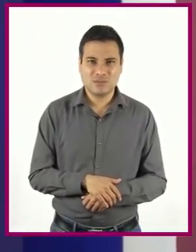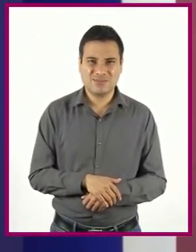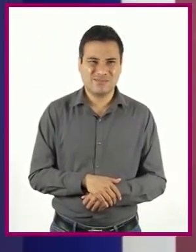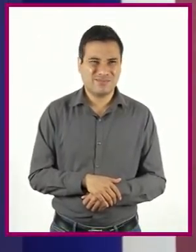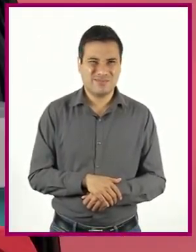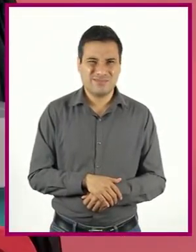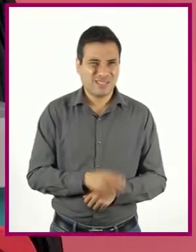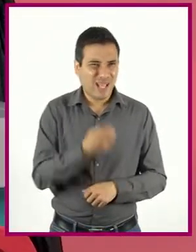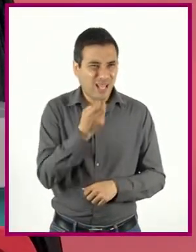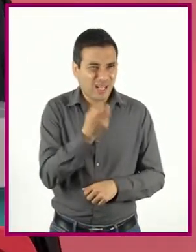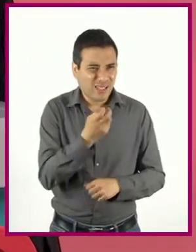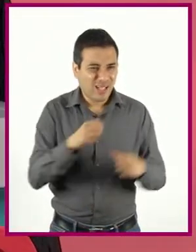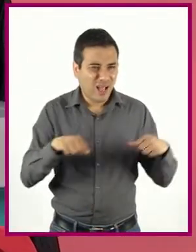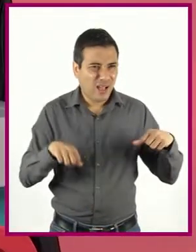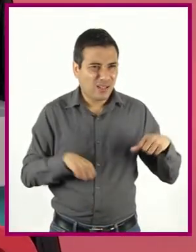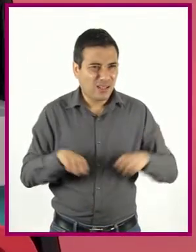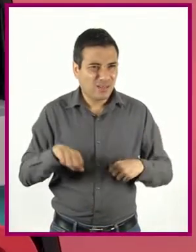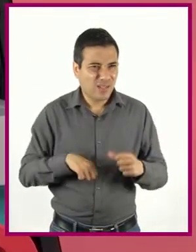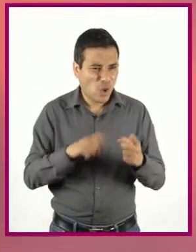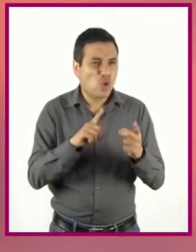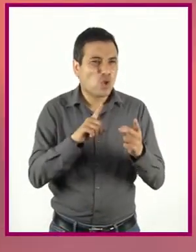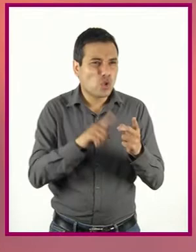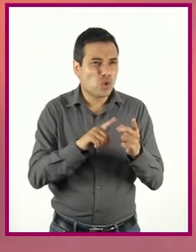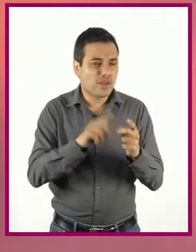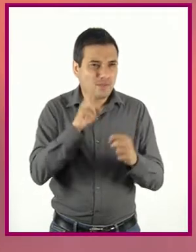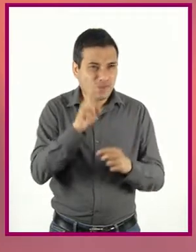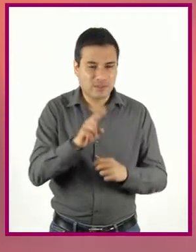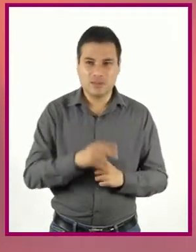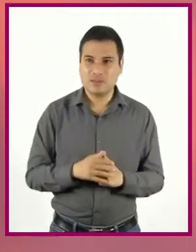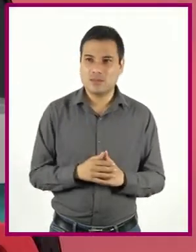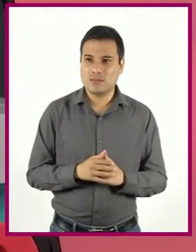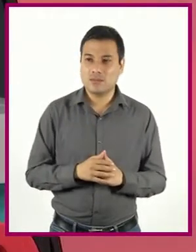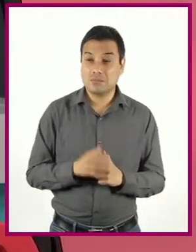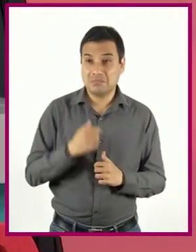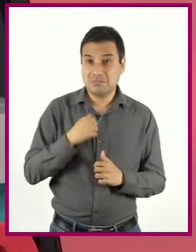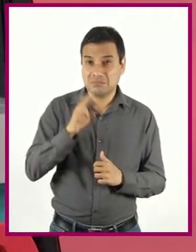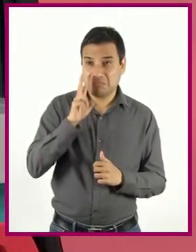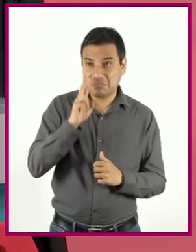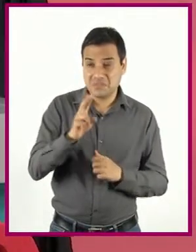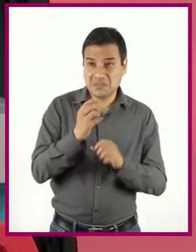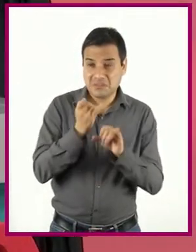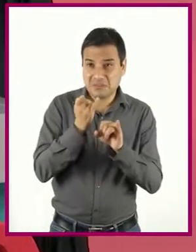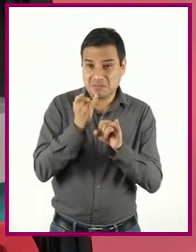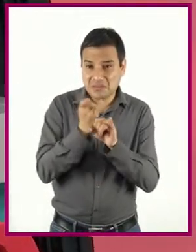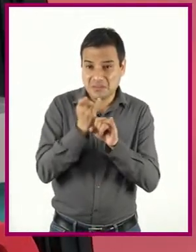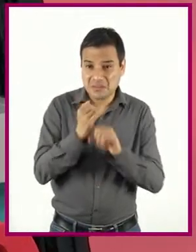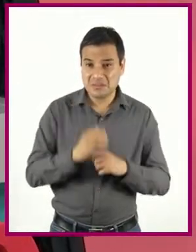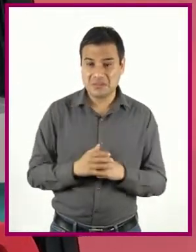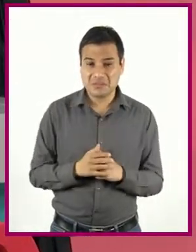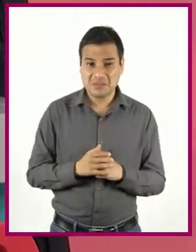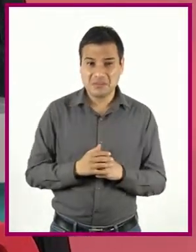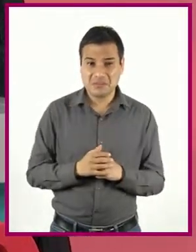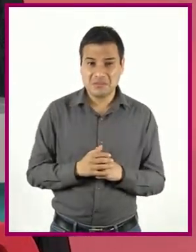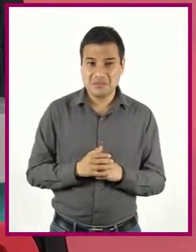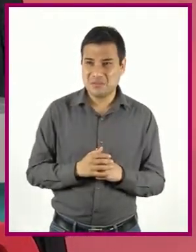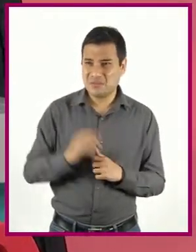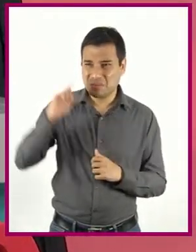esta actividad experimental? ¡Ah! ¡De una página de internet! ¡No sé! ¡No!